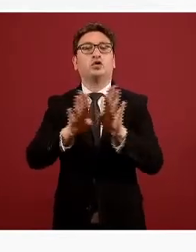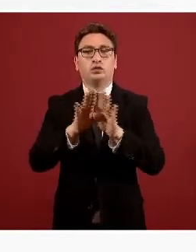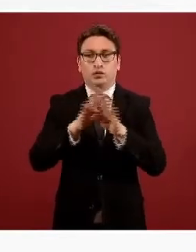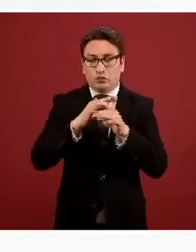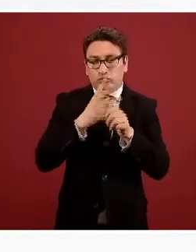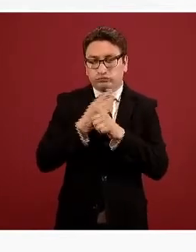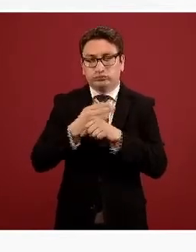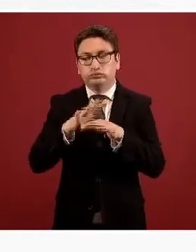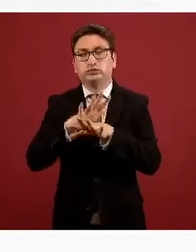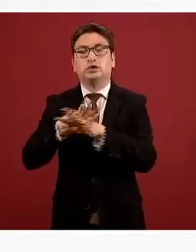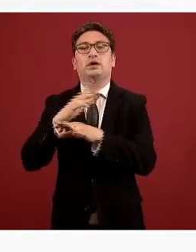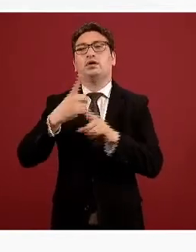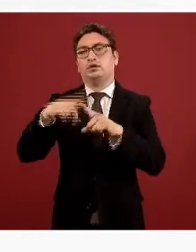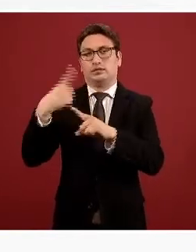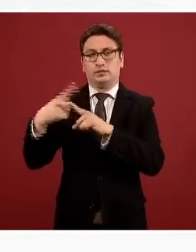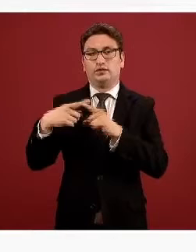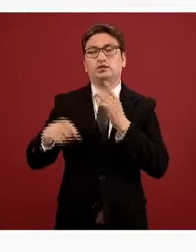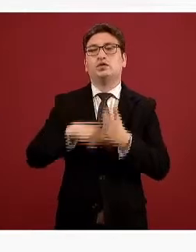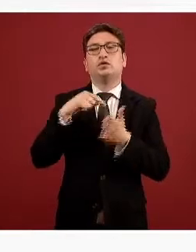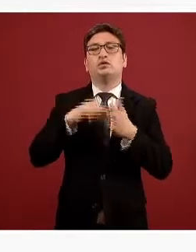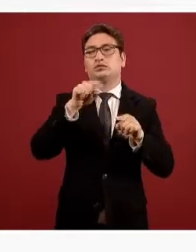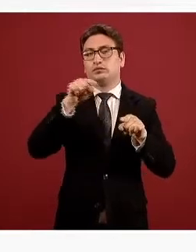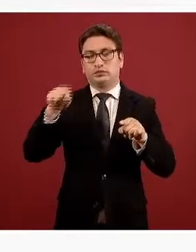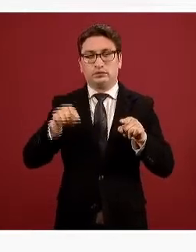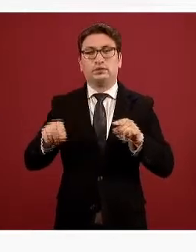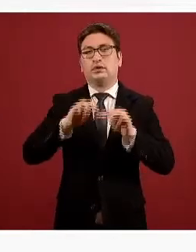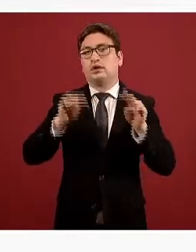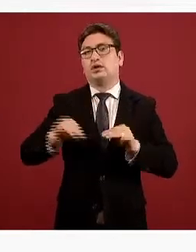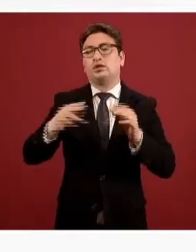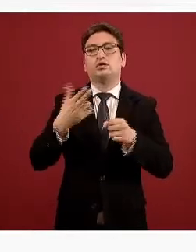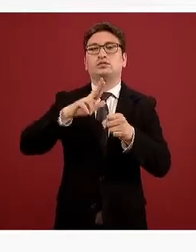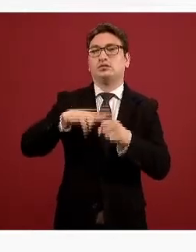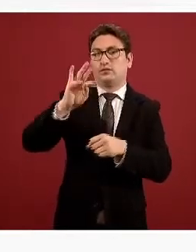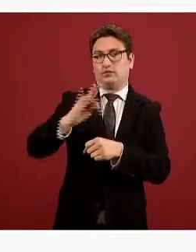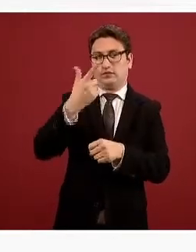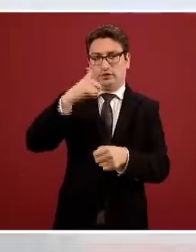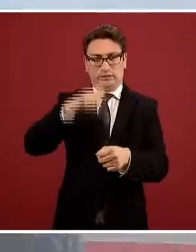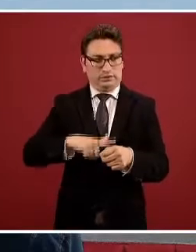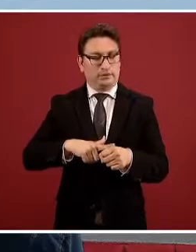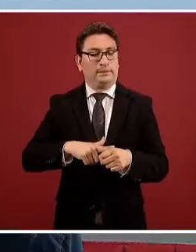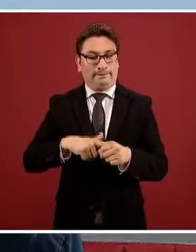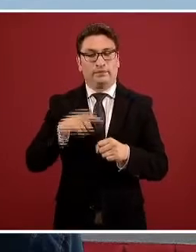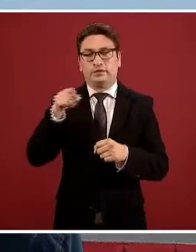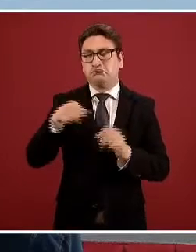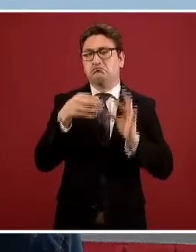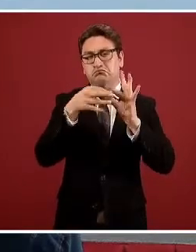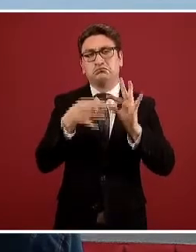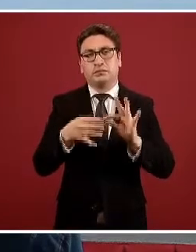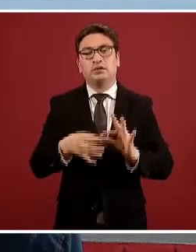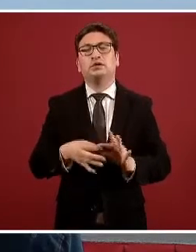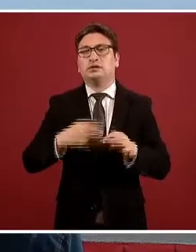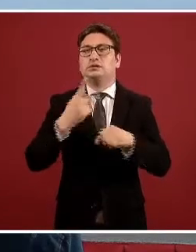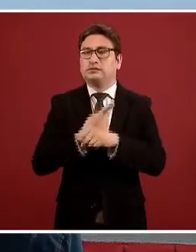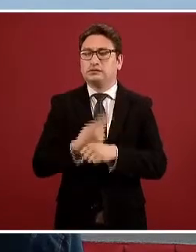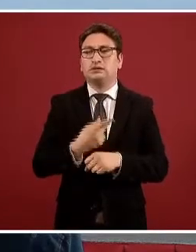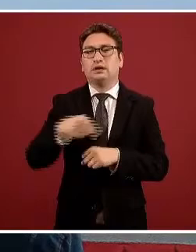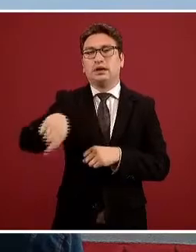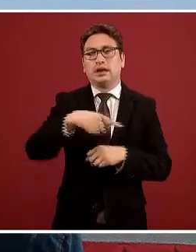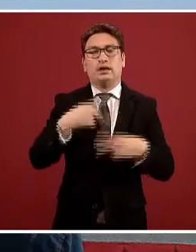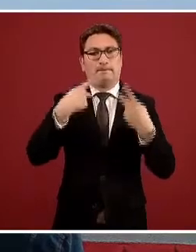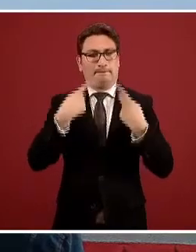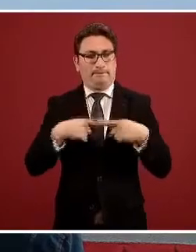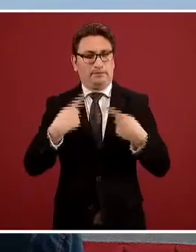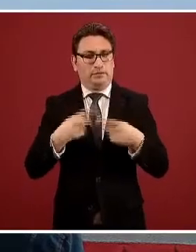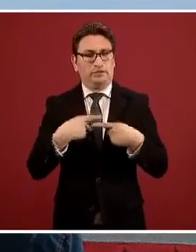reconversión en la zona metropolitana, en particular en los hospitales federales, nos comentará de este fenómeno en donde estas